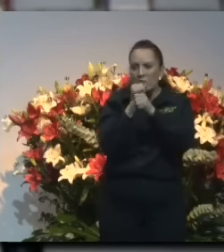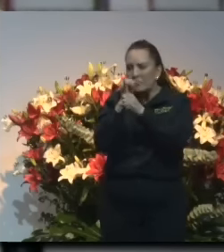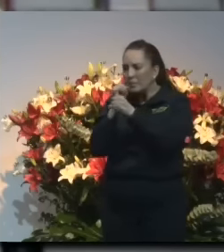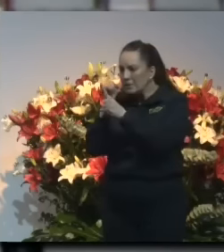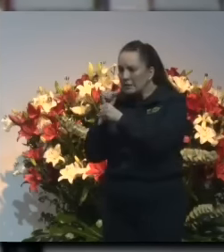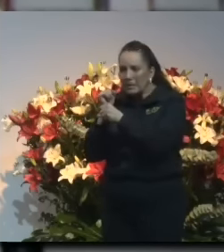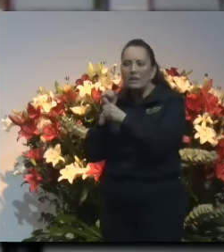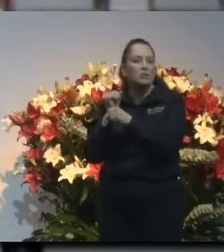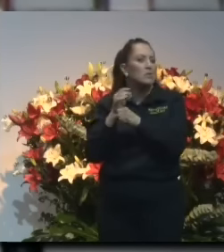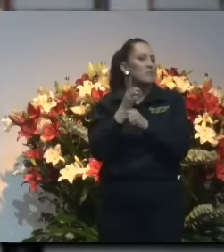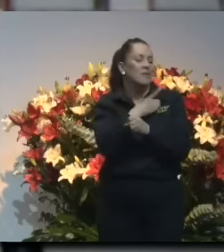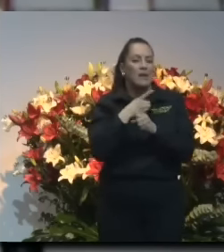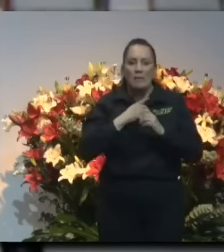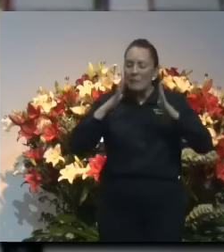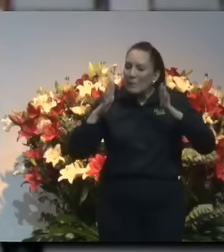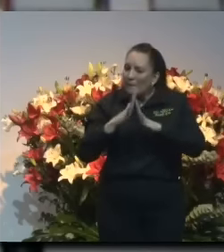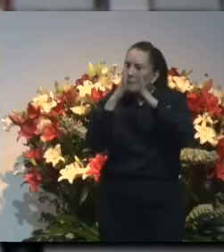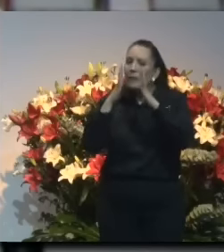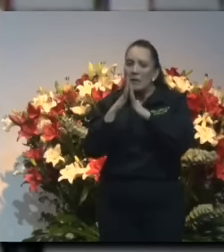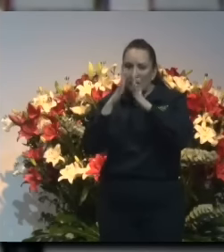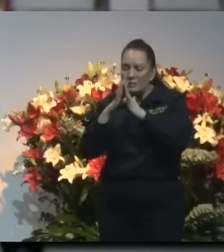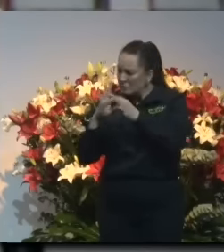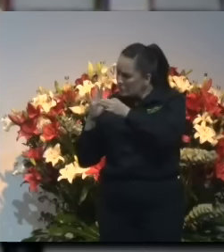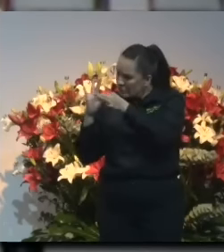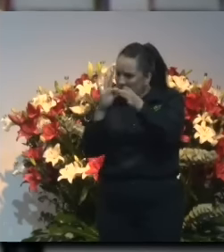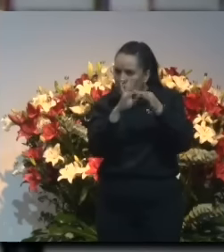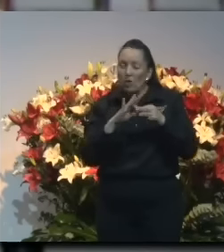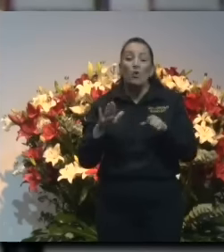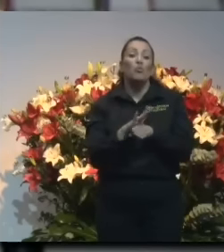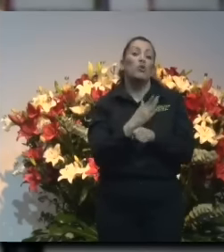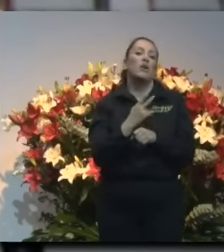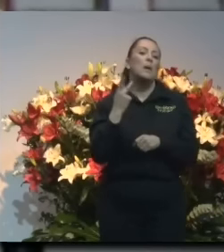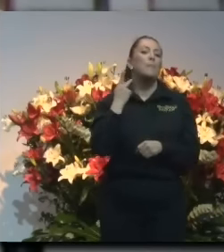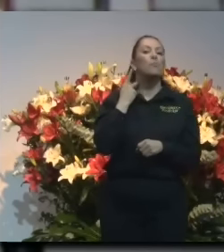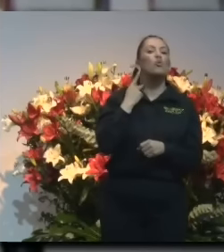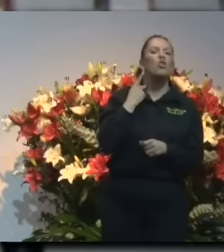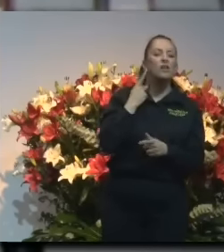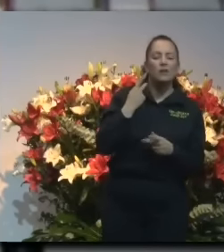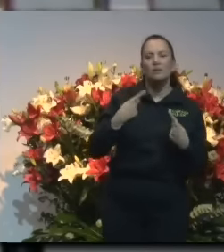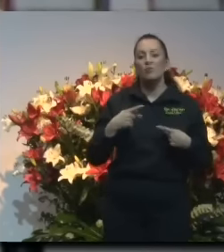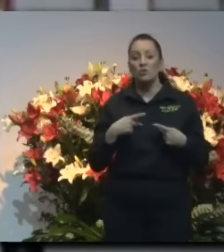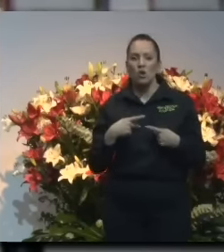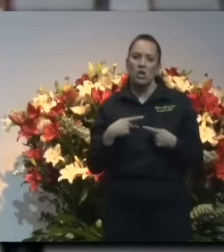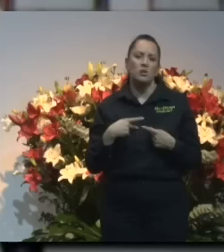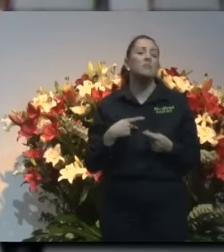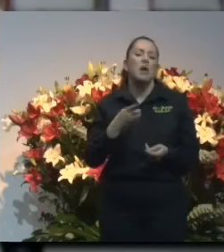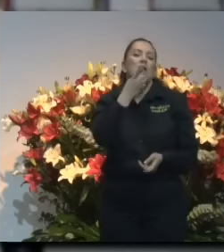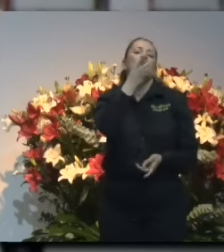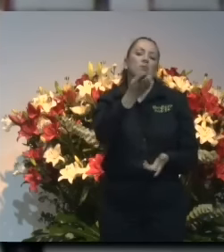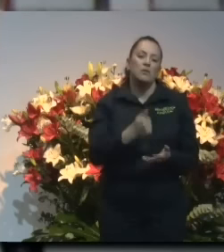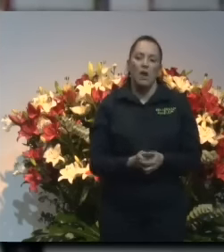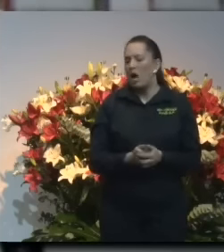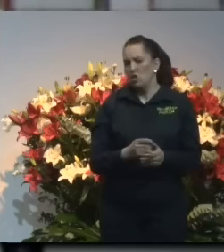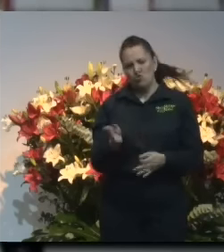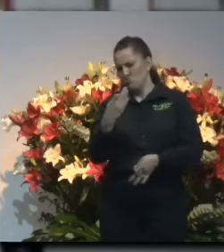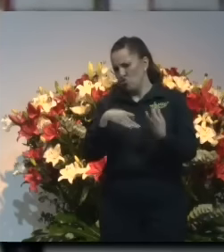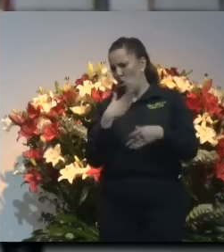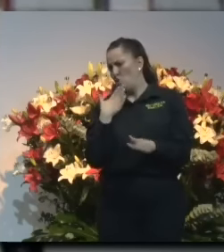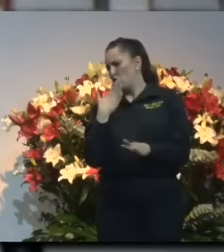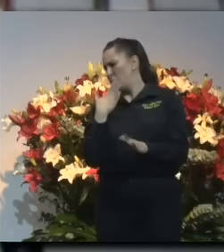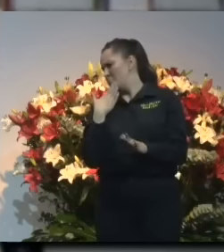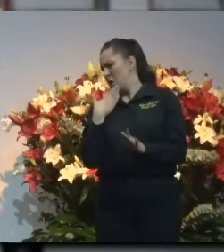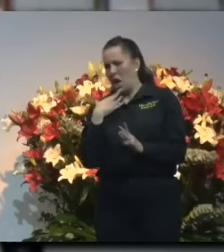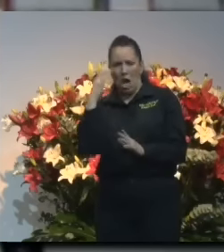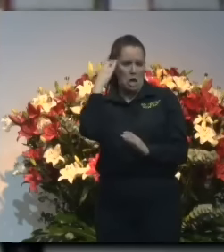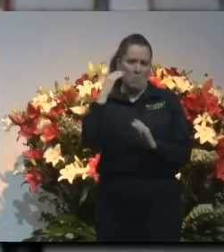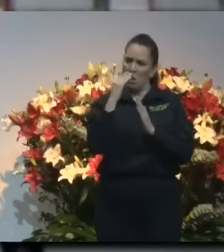estar más involucrados, porque el político pues siempre va a tratar de decirle a su jefe que las cosas van bien, que la incidencia delictiva va a la baja. Yo